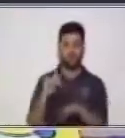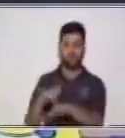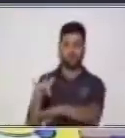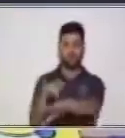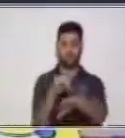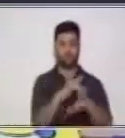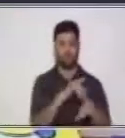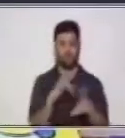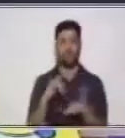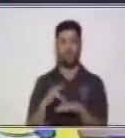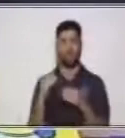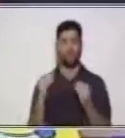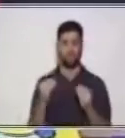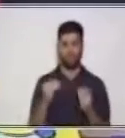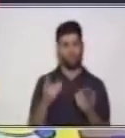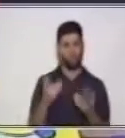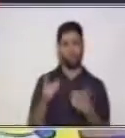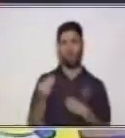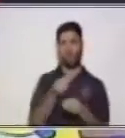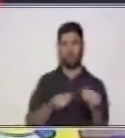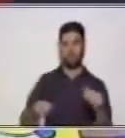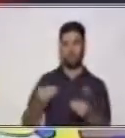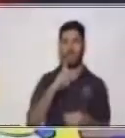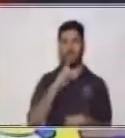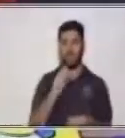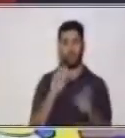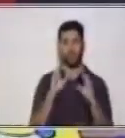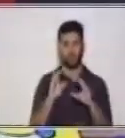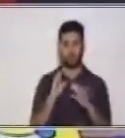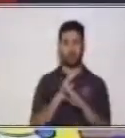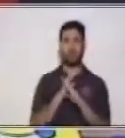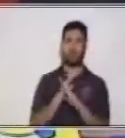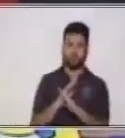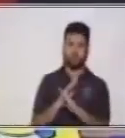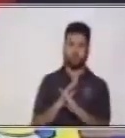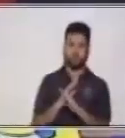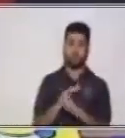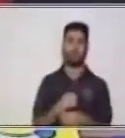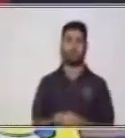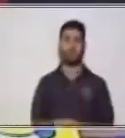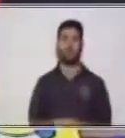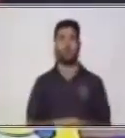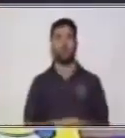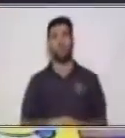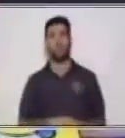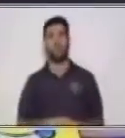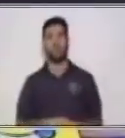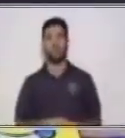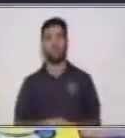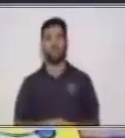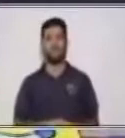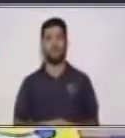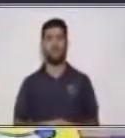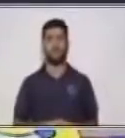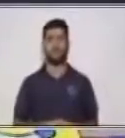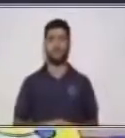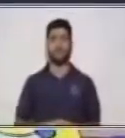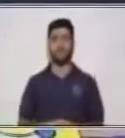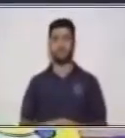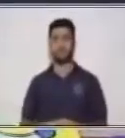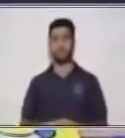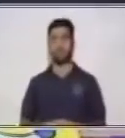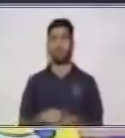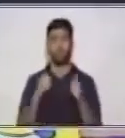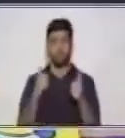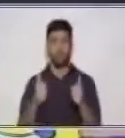las tocamos todas las personas. Entonces es muy importante que por higiene y por salud nos lavemos nuestras manos.